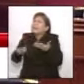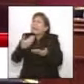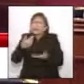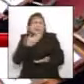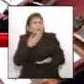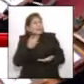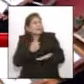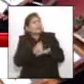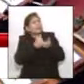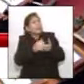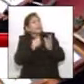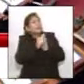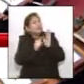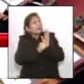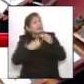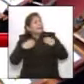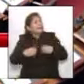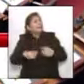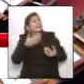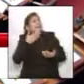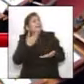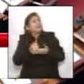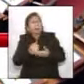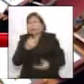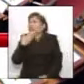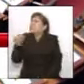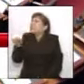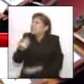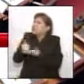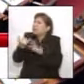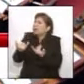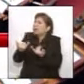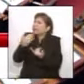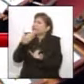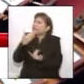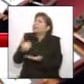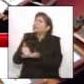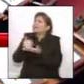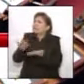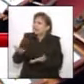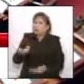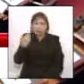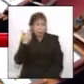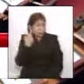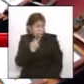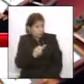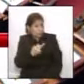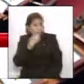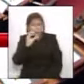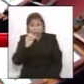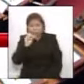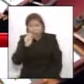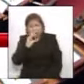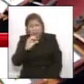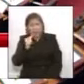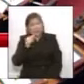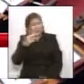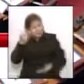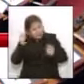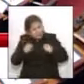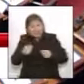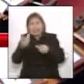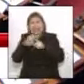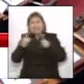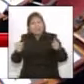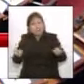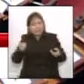el abogado? ¿Y quién está ayudando ahora? ¿Quién está ayudando ahora con él? Usted y Oscar, pues. Por eso, pues, o sea, ¿qué